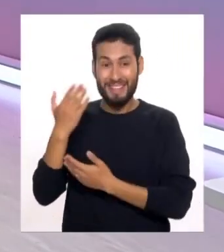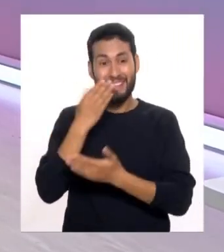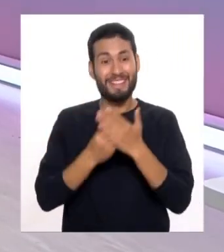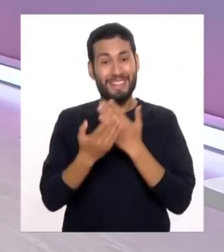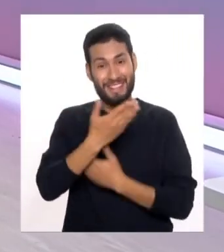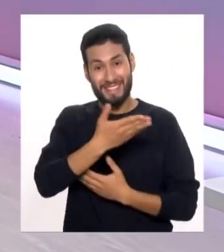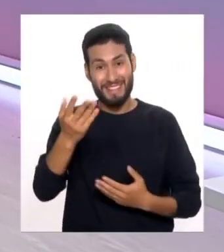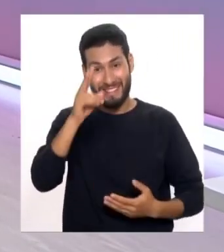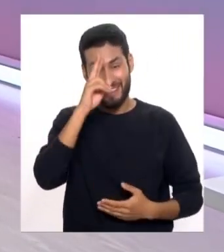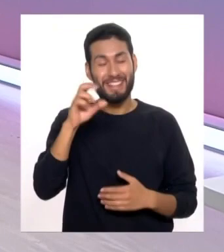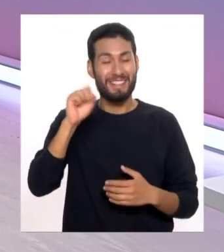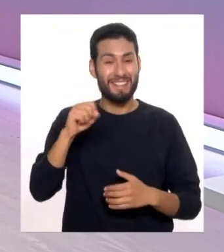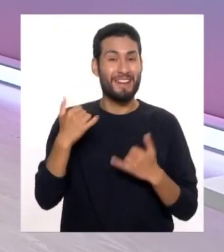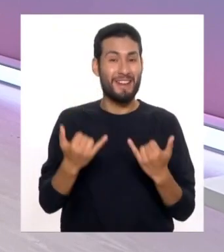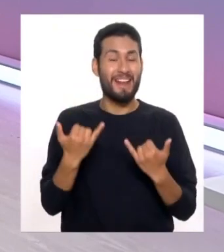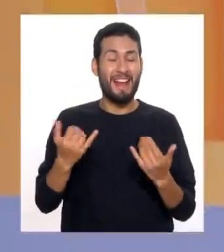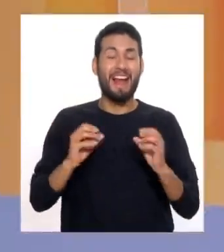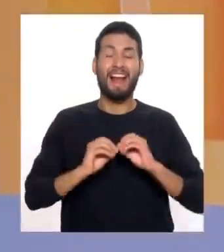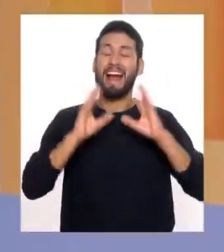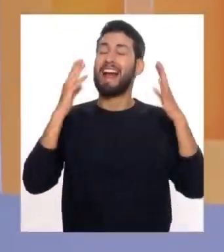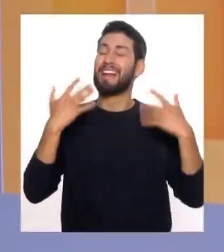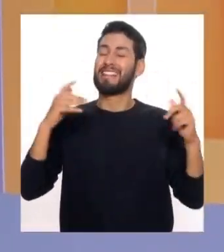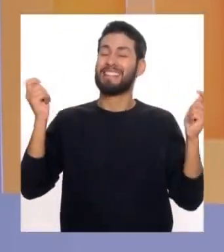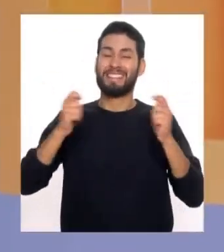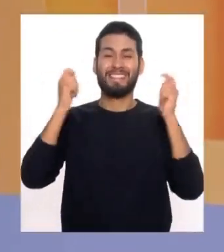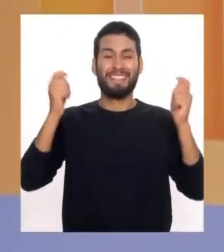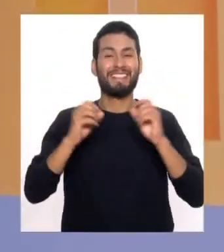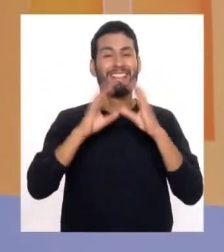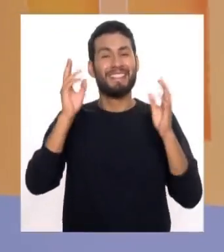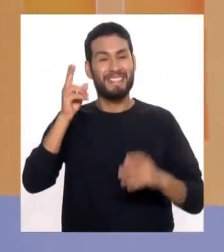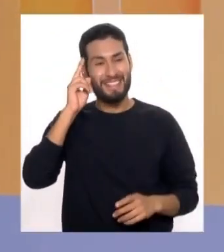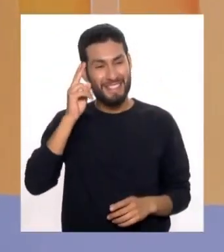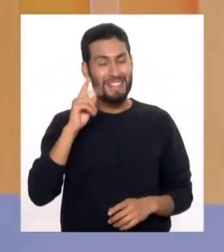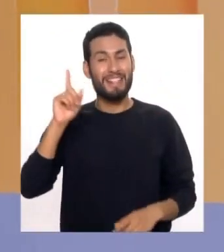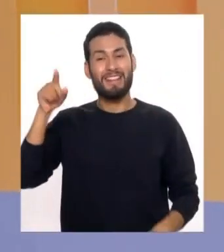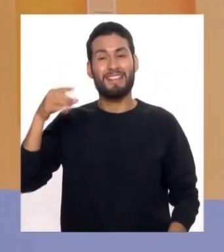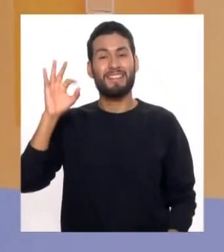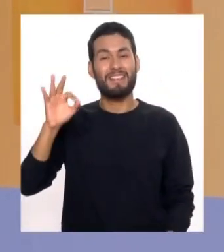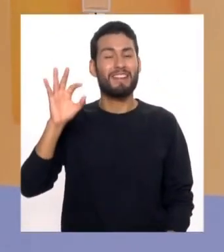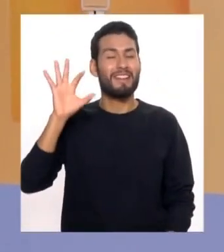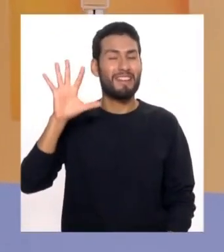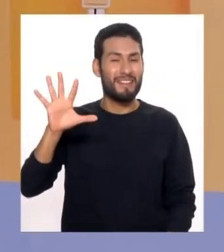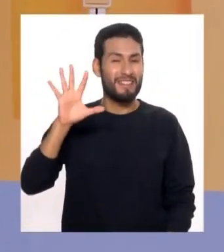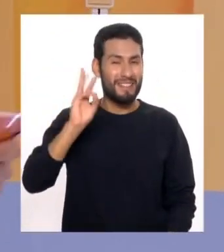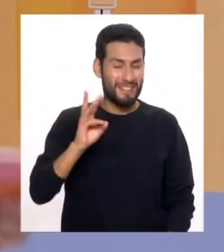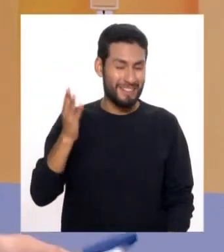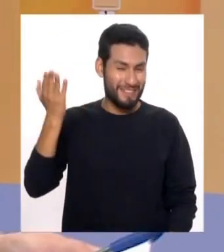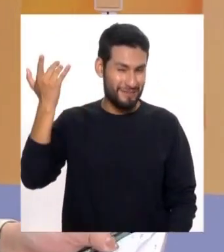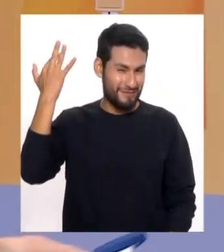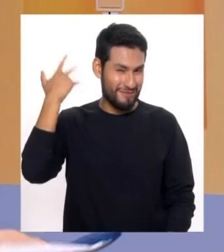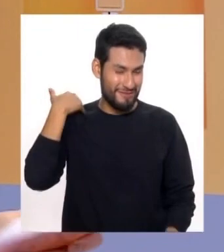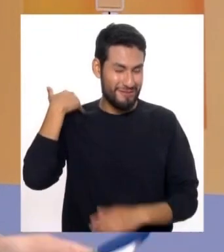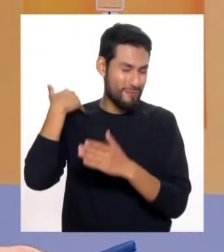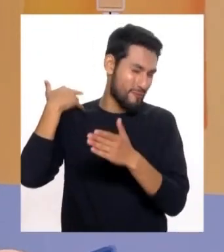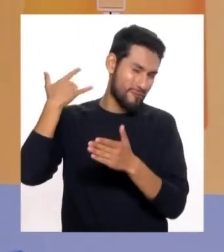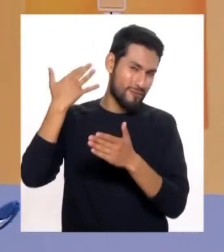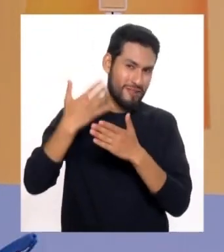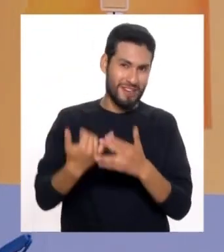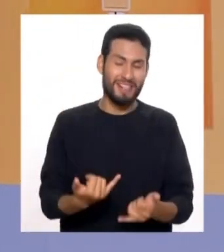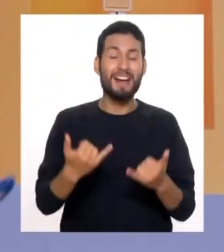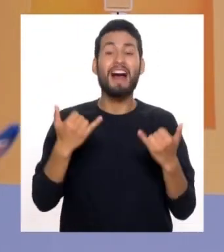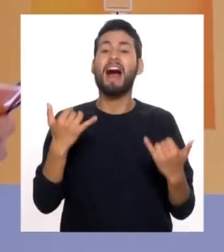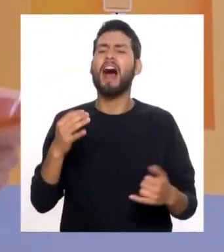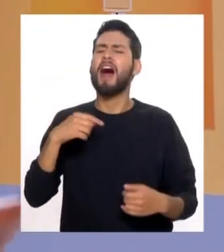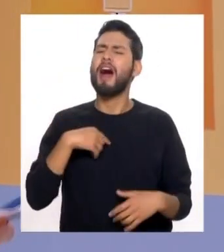y efectivamente hoy es un gran día que se celebra el Día del Maestro desde 1956. Y quiero aprovechar este gran día